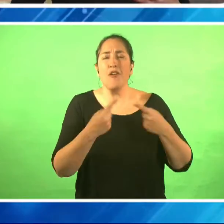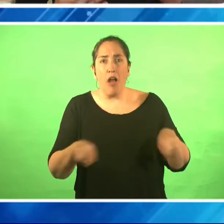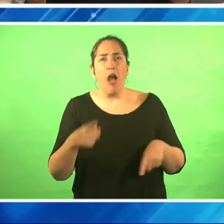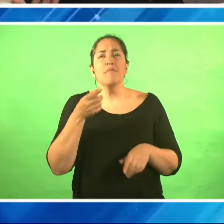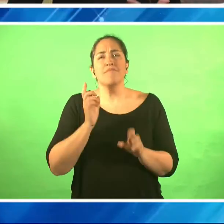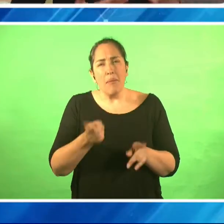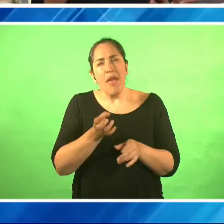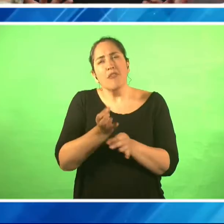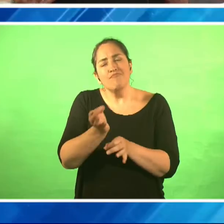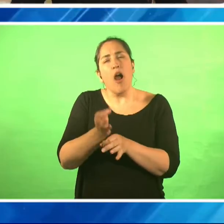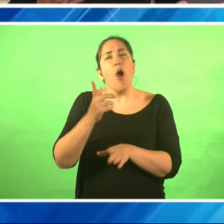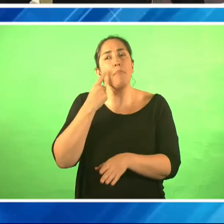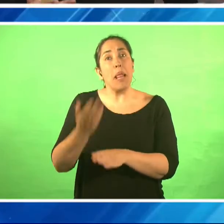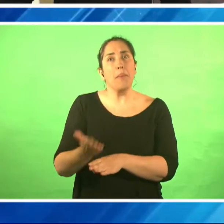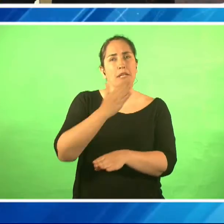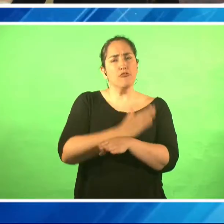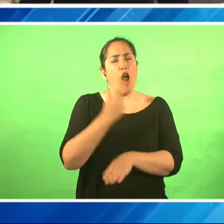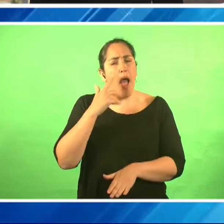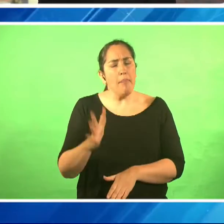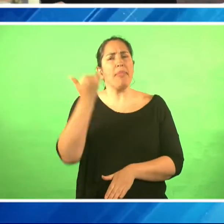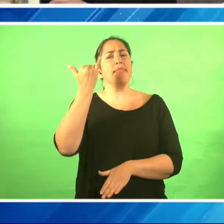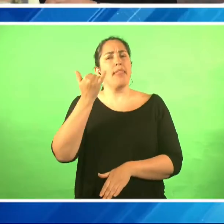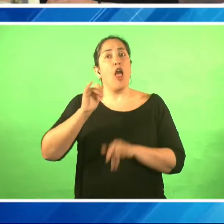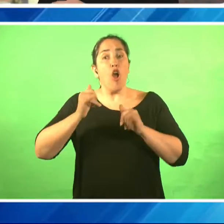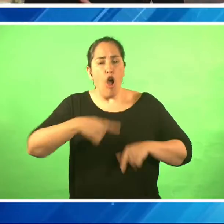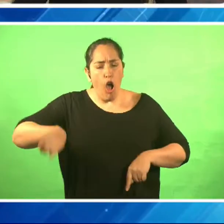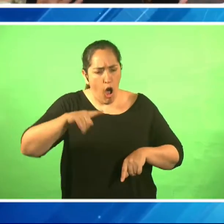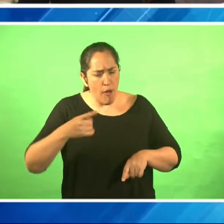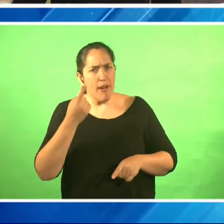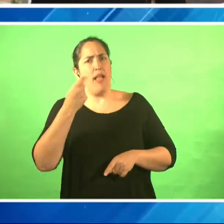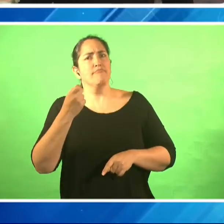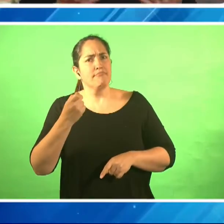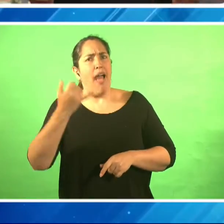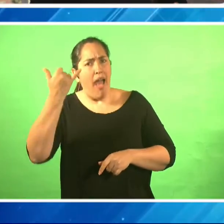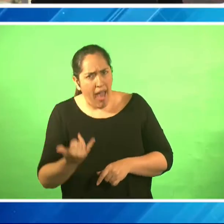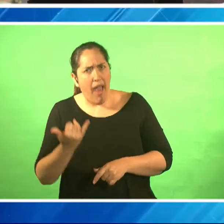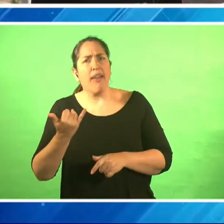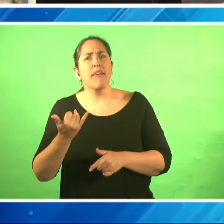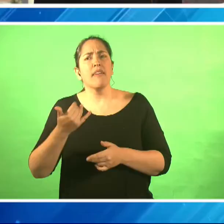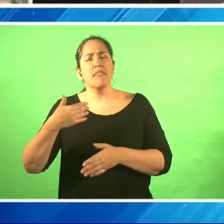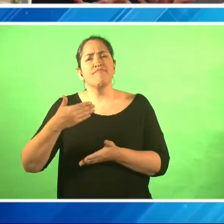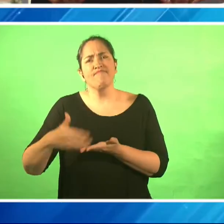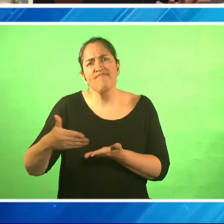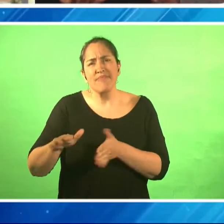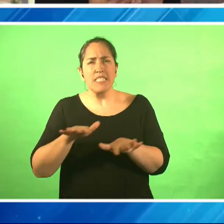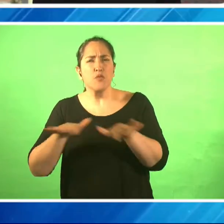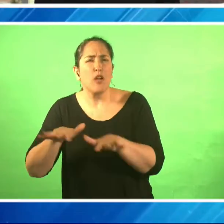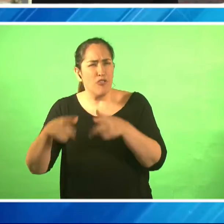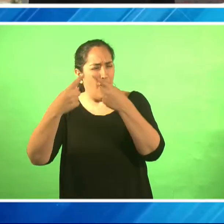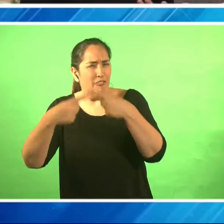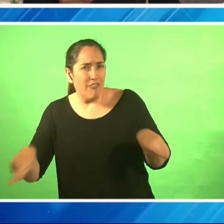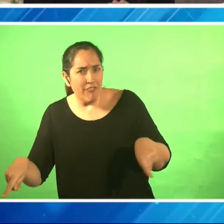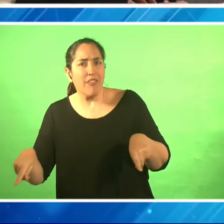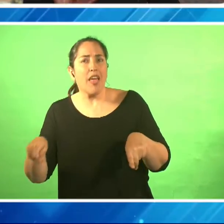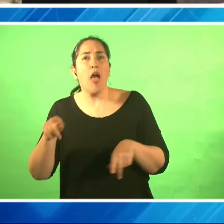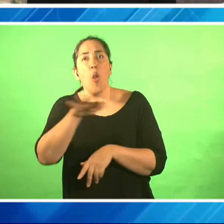que hace, por un lado, la identificación de los propios jóvenes acerca de prácticas que seguramente verás en los